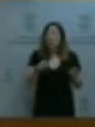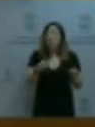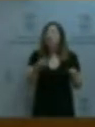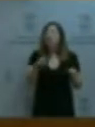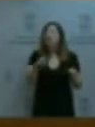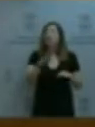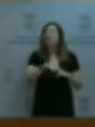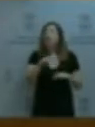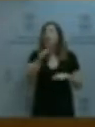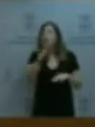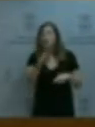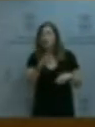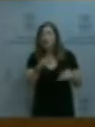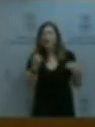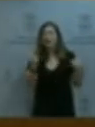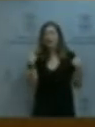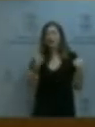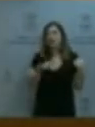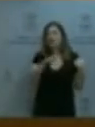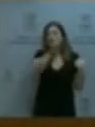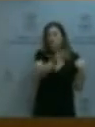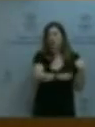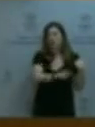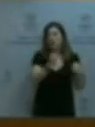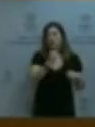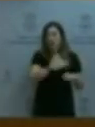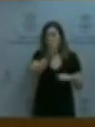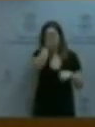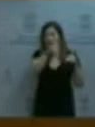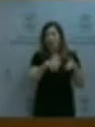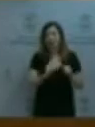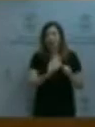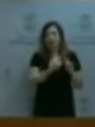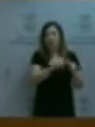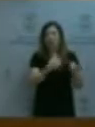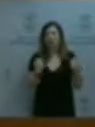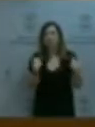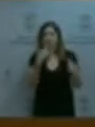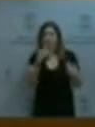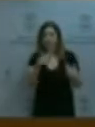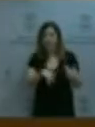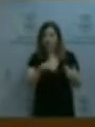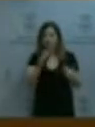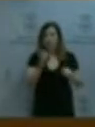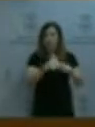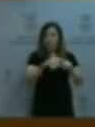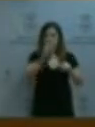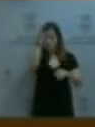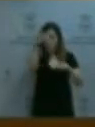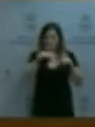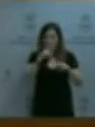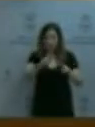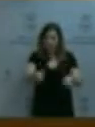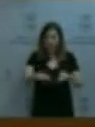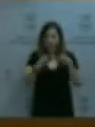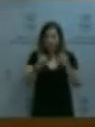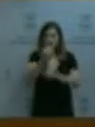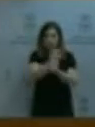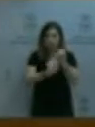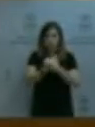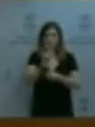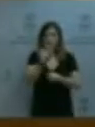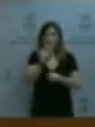quien puso los fondos mineros. Unos fondos mineros que eran para reactivación económica y que si fuera una película sería coge el dinero y